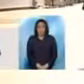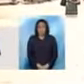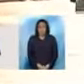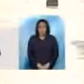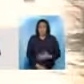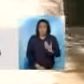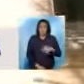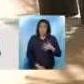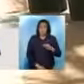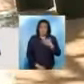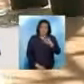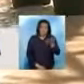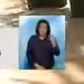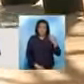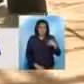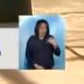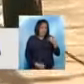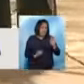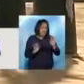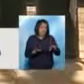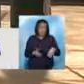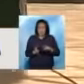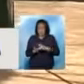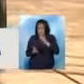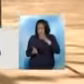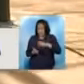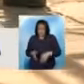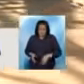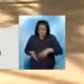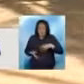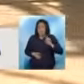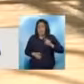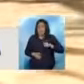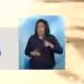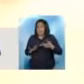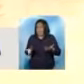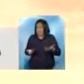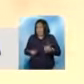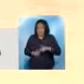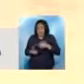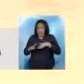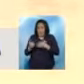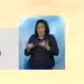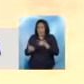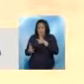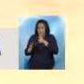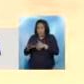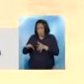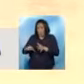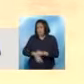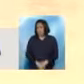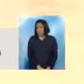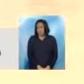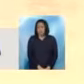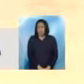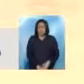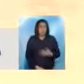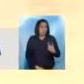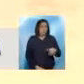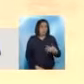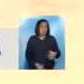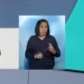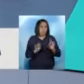terrible, como tuviste hace un momento, Lourdes, ver tantos medicamentos y pañales que son tan necesarios bajo el agua en estos momentos. Qué terrible lo que